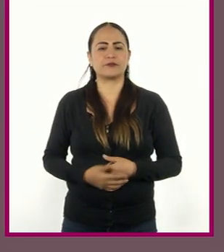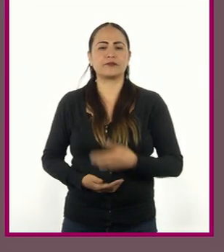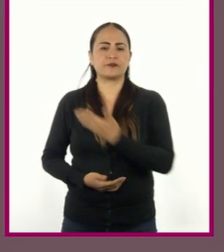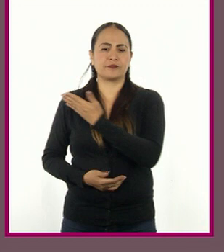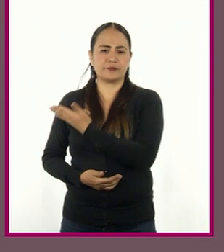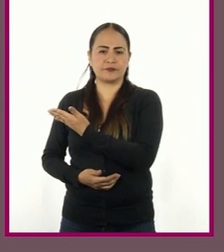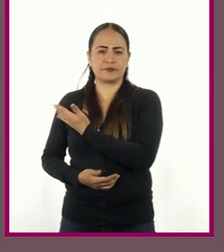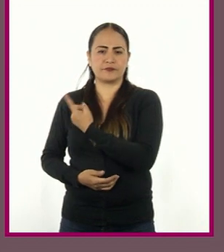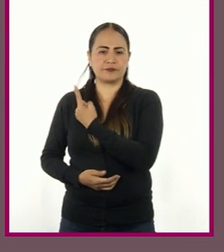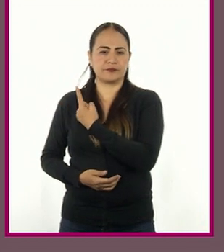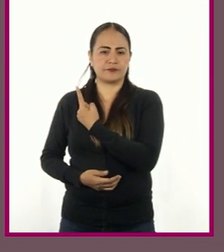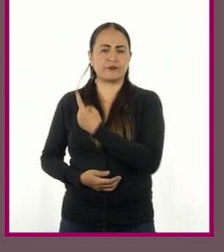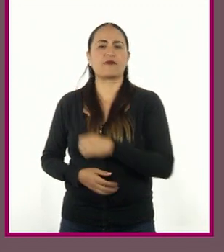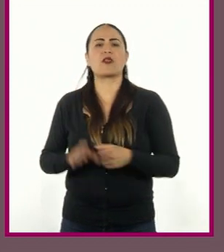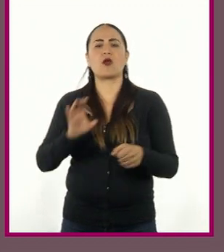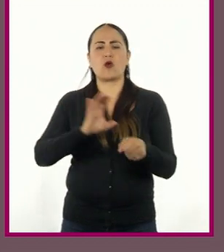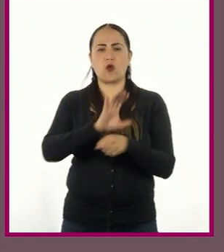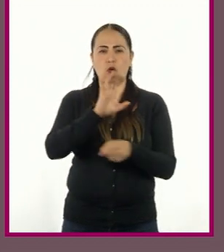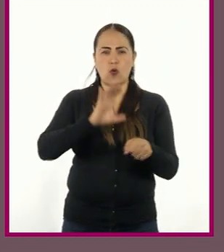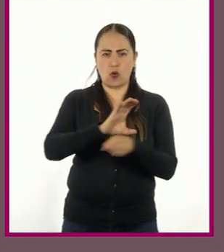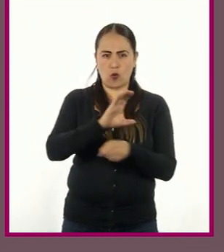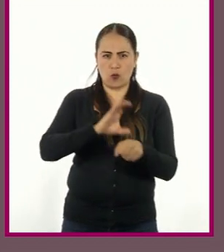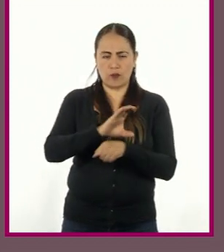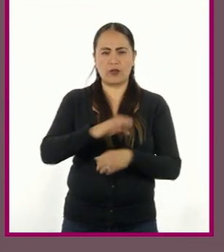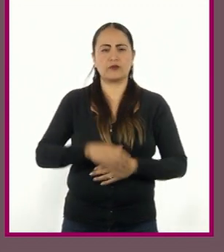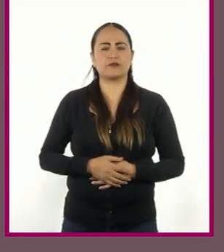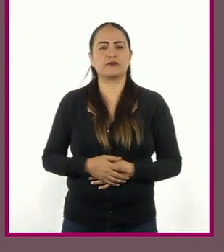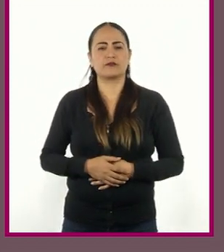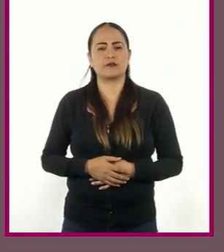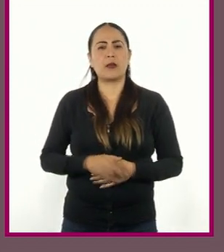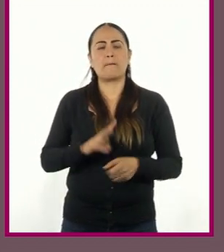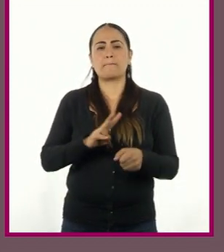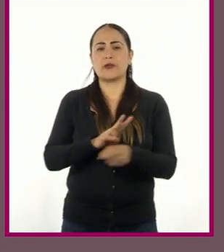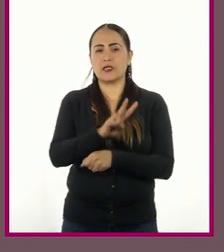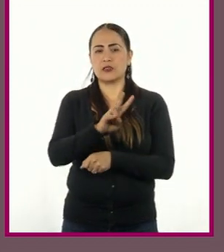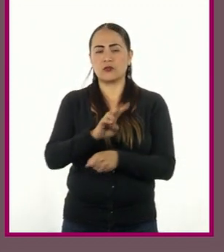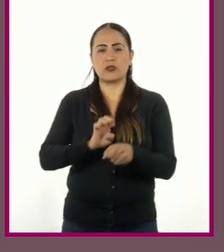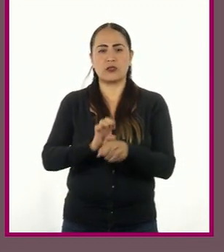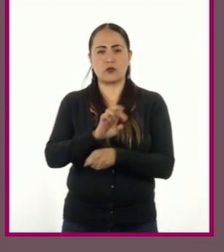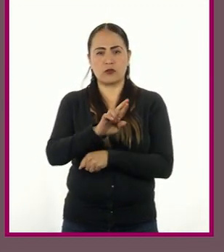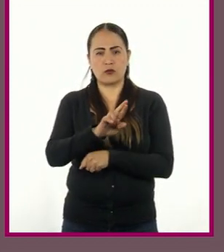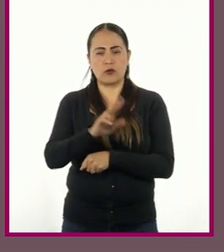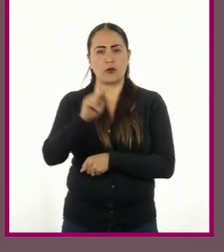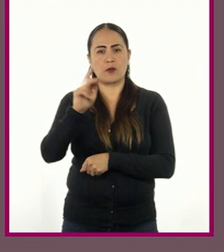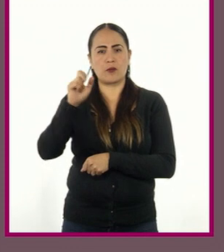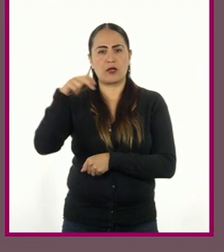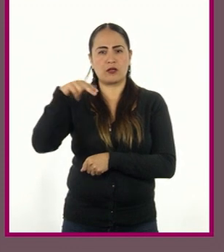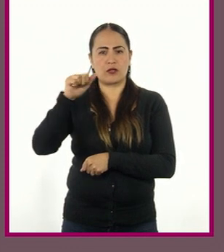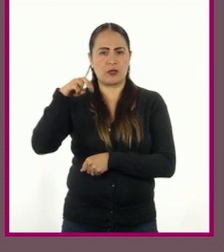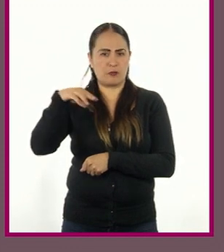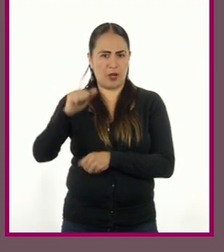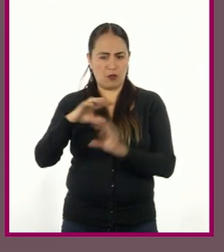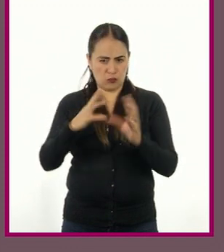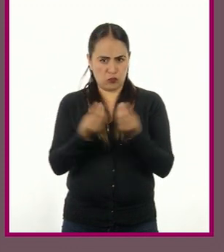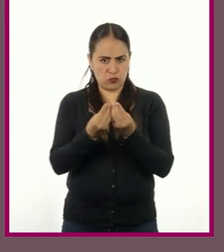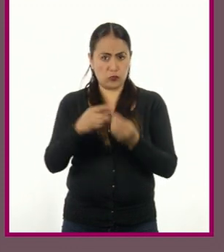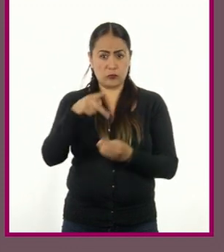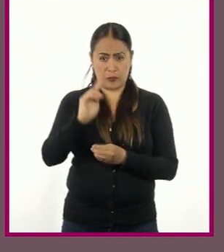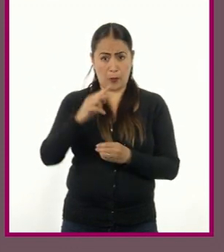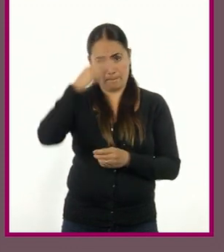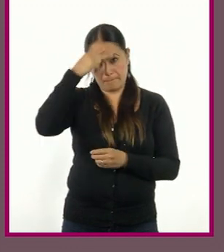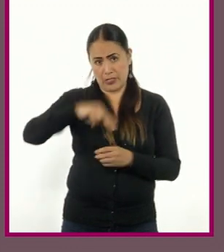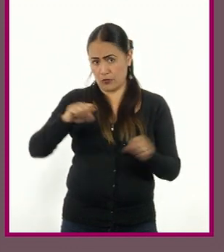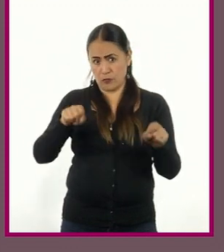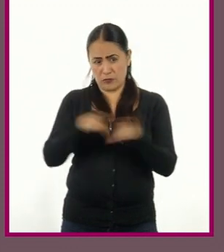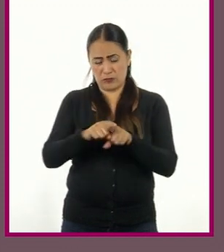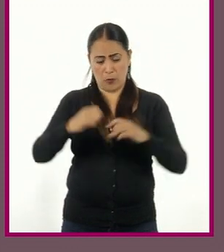de la Gran Colombia, que abarcaba los actuales estados de Colombia, Venezuela, Ecuador y Panamá. Pero, como en el caso mexicano,